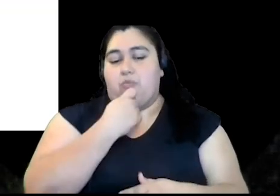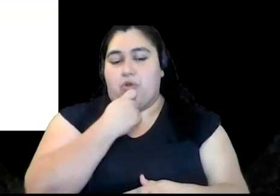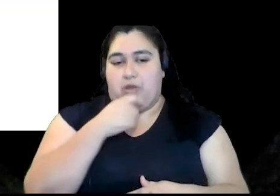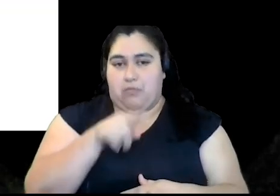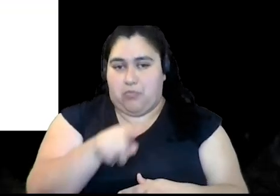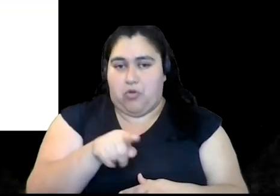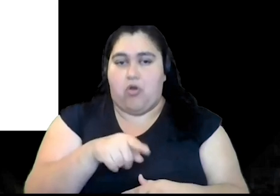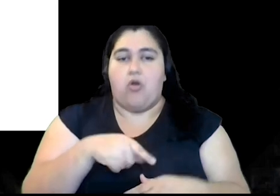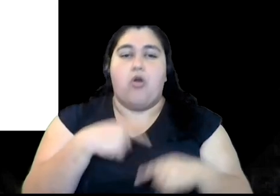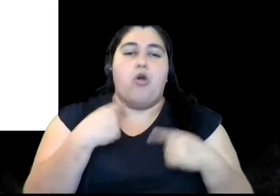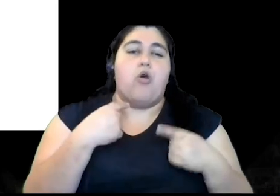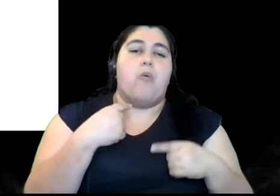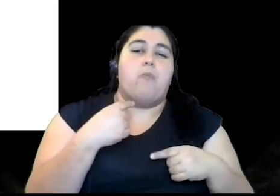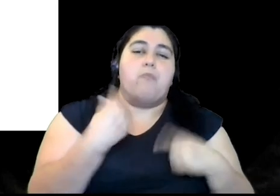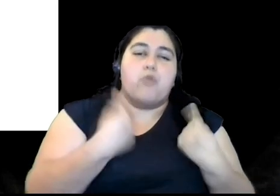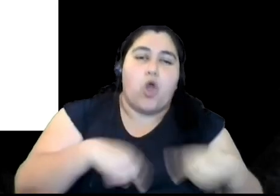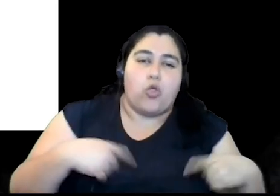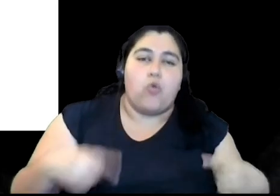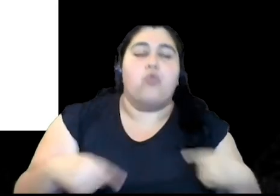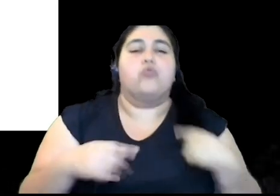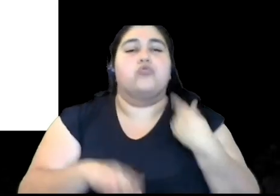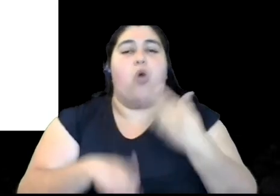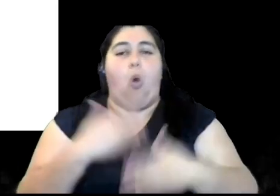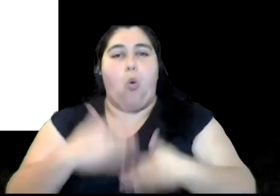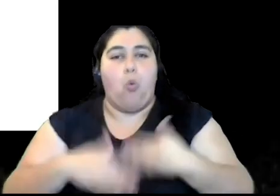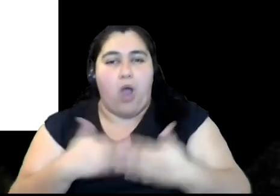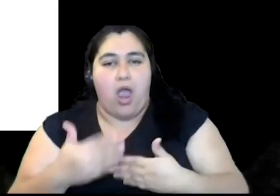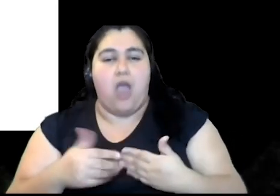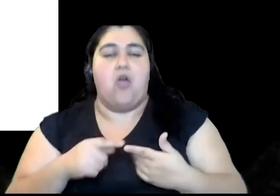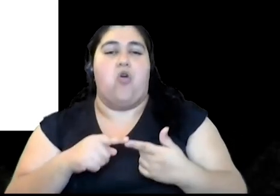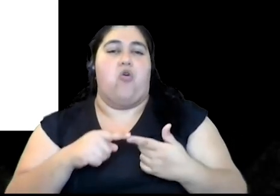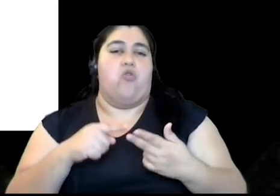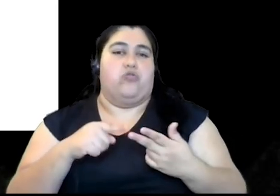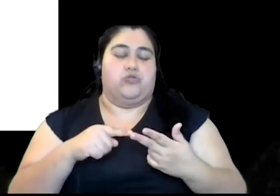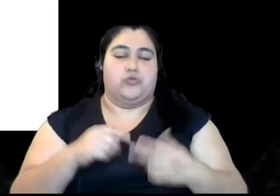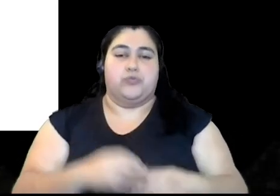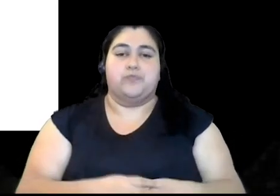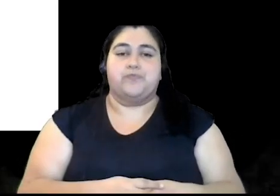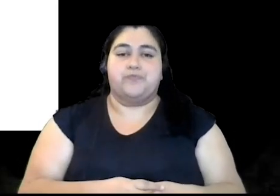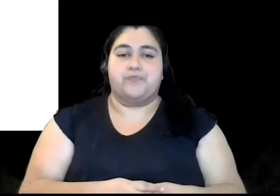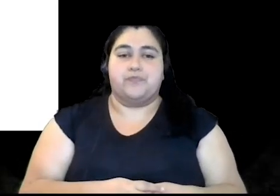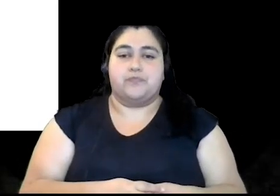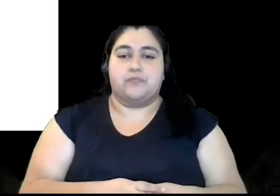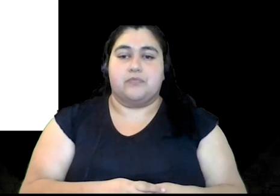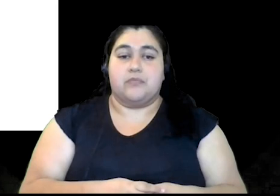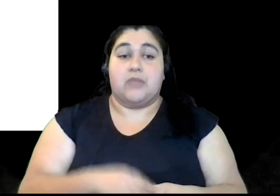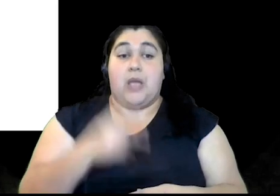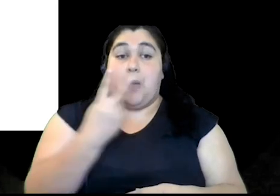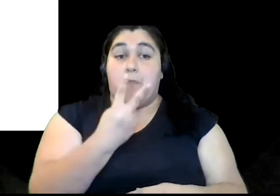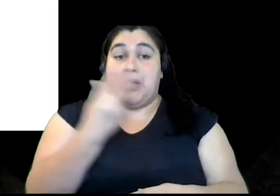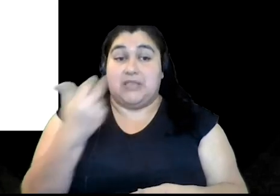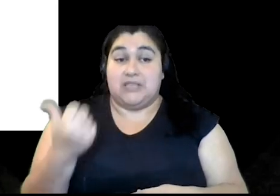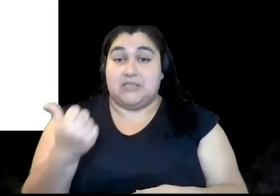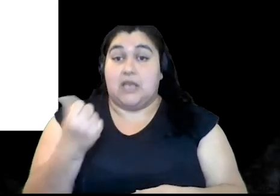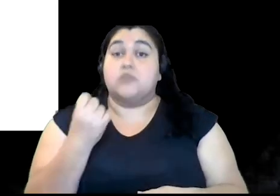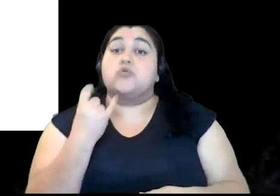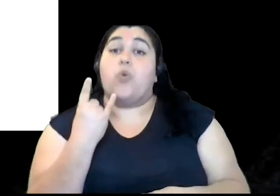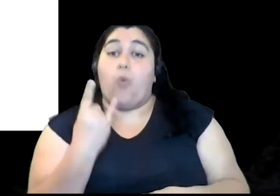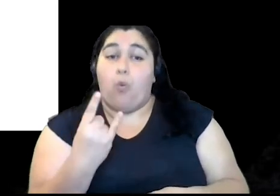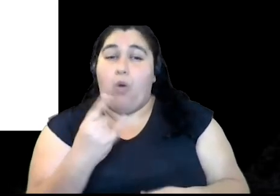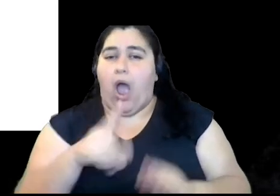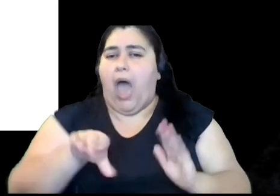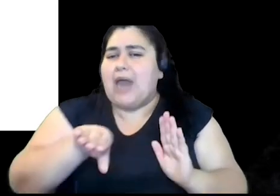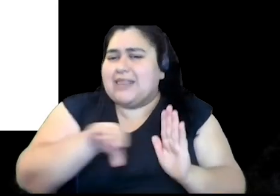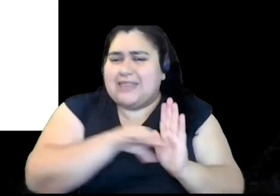sea productos juegos de azar por la ley de impuesto a los premios, ¿sí? Y cuando voy al 26U, que es un